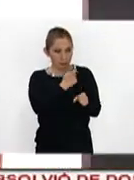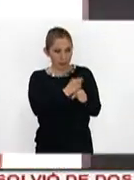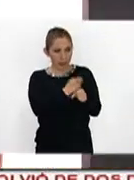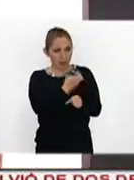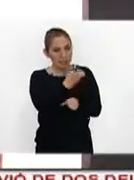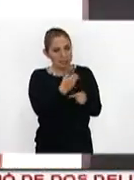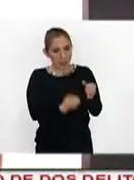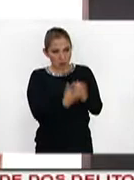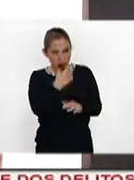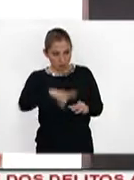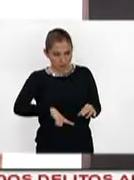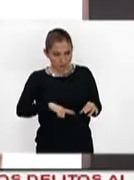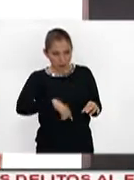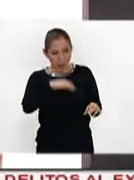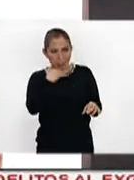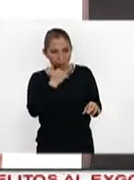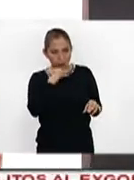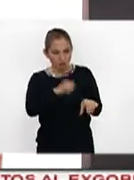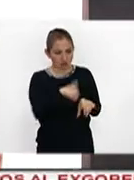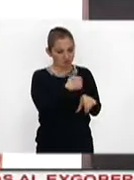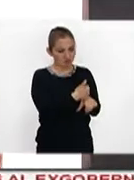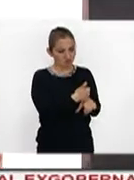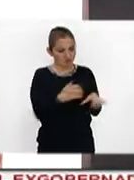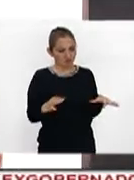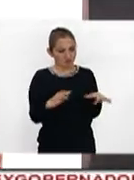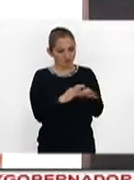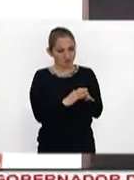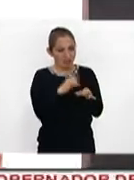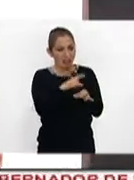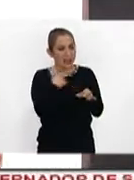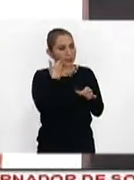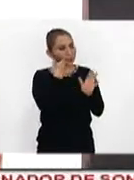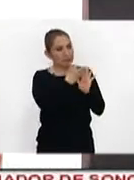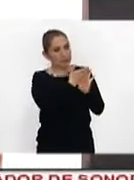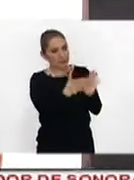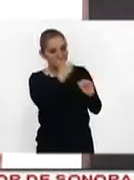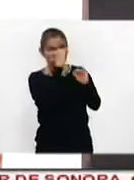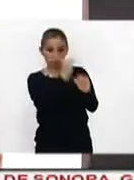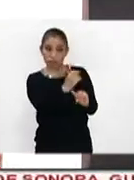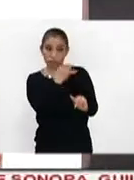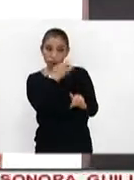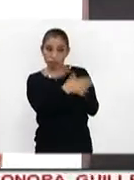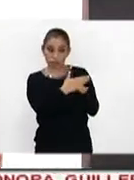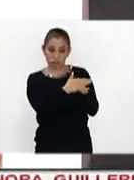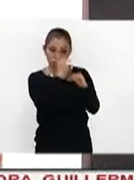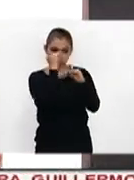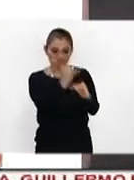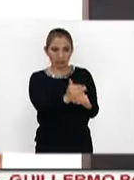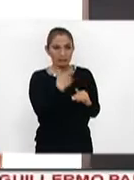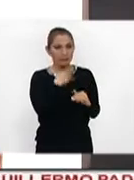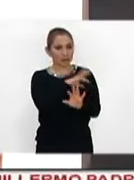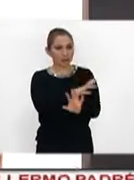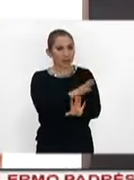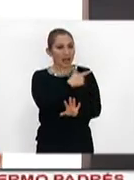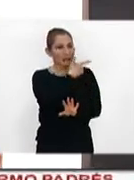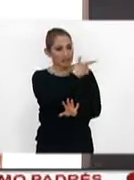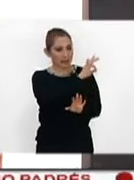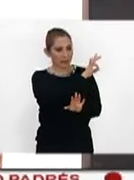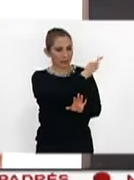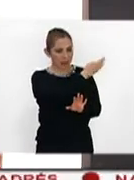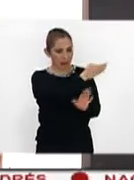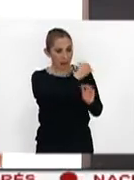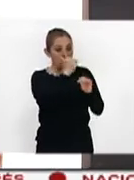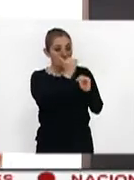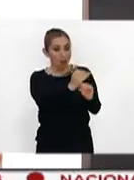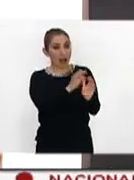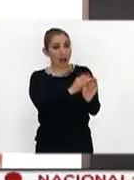nuevo gobierno que se forma, que llega después de un plazo límite, se acaba de formar el 7 de febrero, pero el